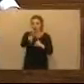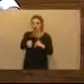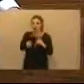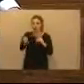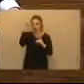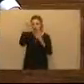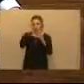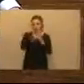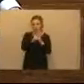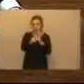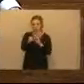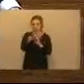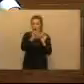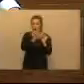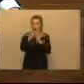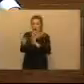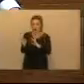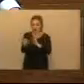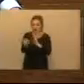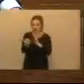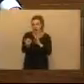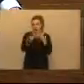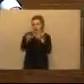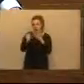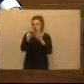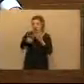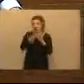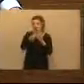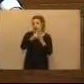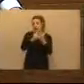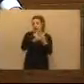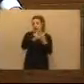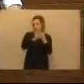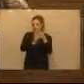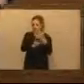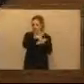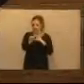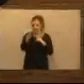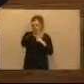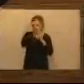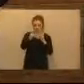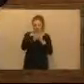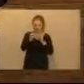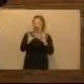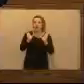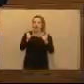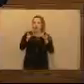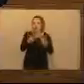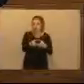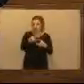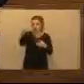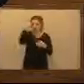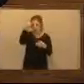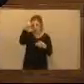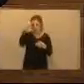de ordenación de estas enseñanzas y un Real Decreto de especialidades del Cuerpo de Catedráticos de Música y Artes Escénicas. Y